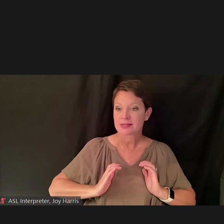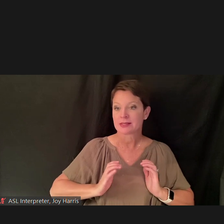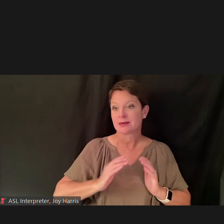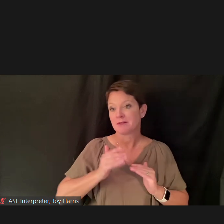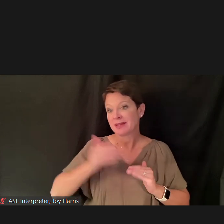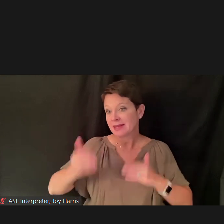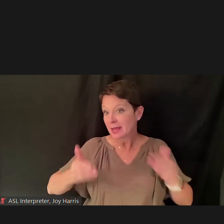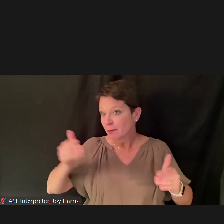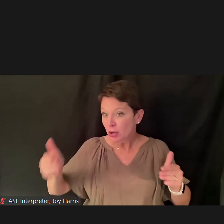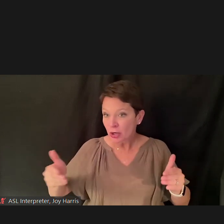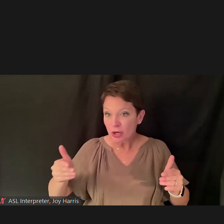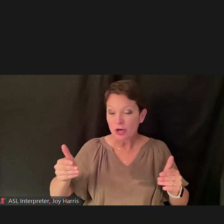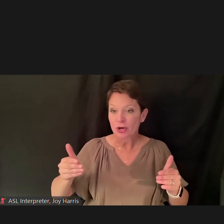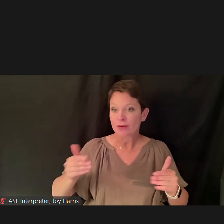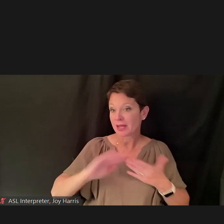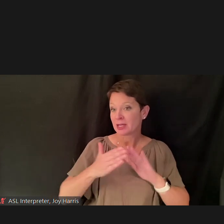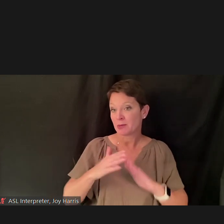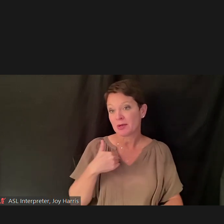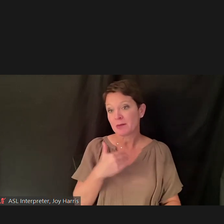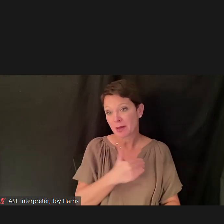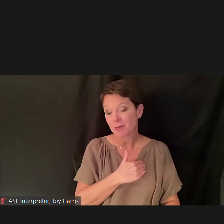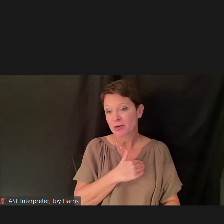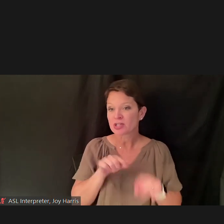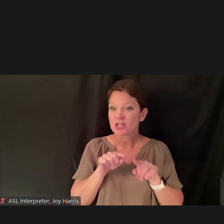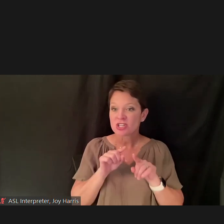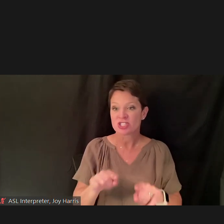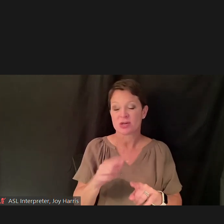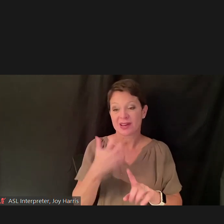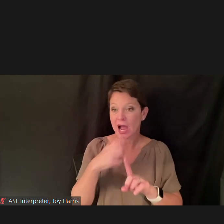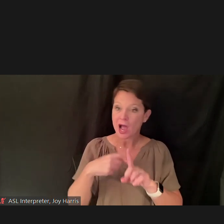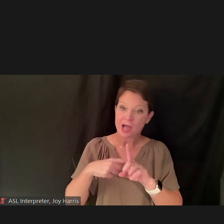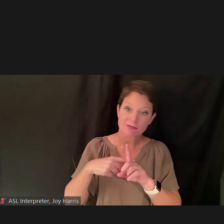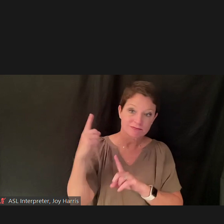la salud de sus clientes y la seguridad